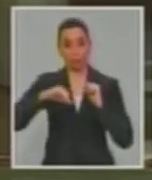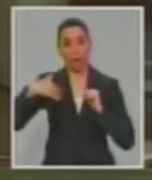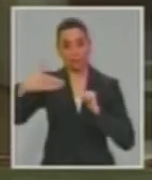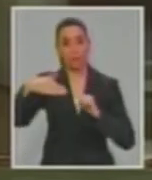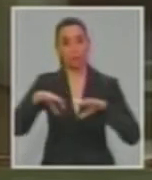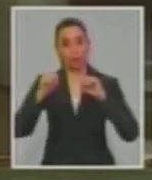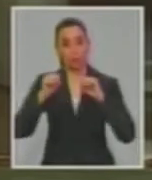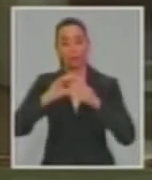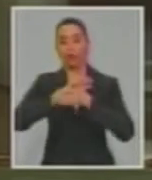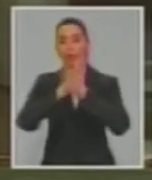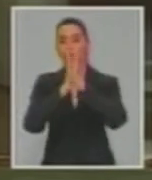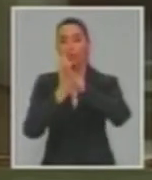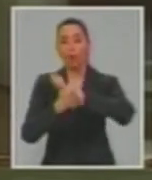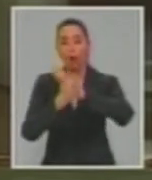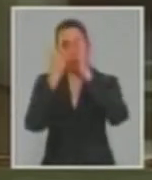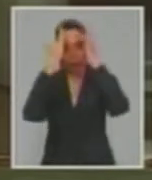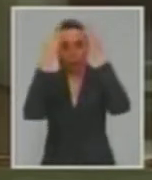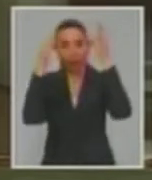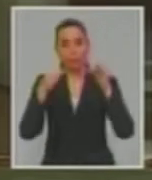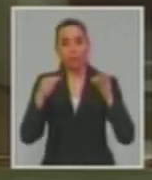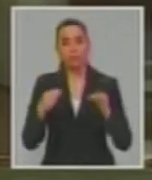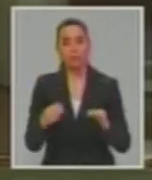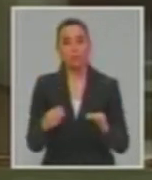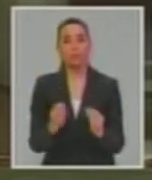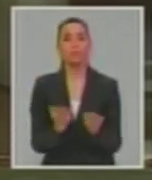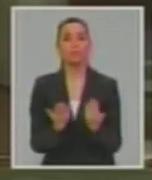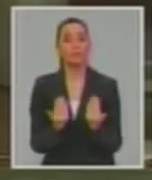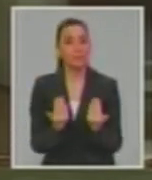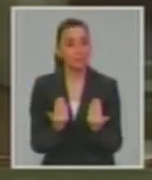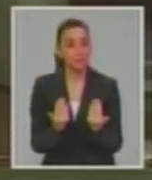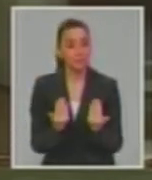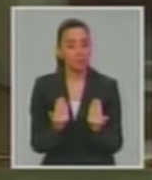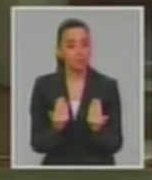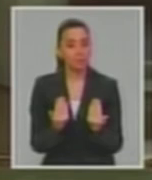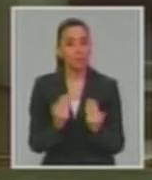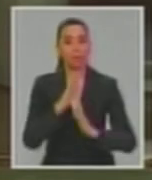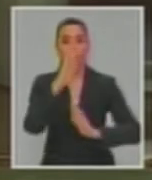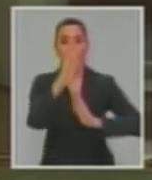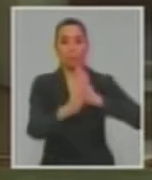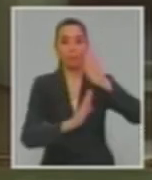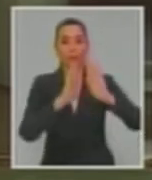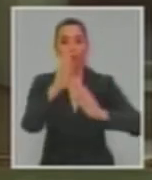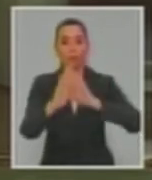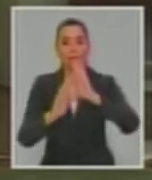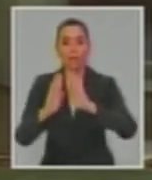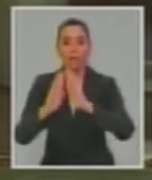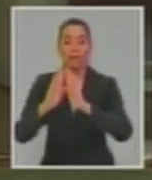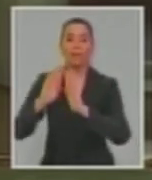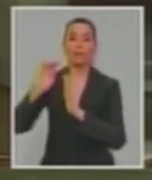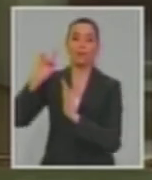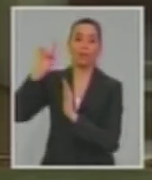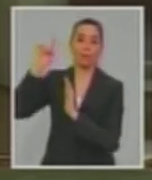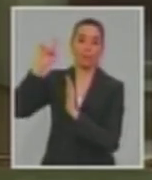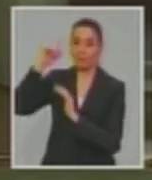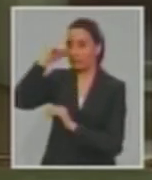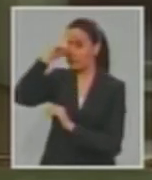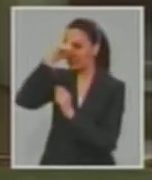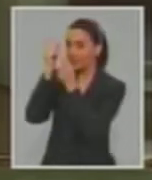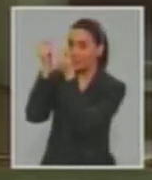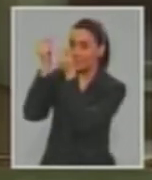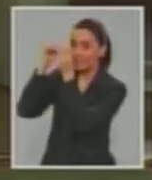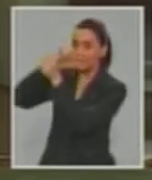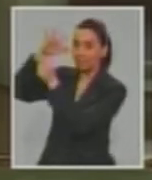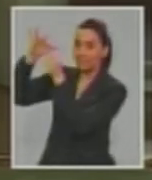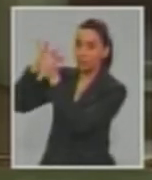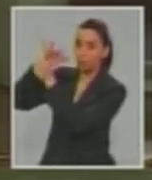tomando todas las medidas que sean necesarias para proteger de los efectos de esta difícil